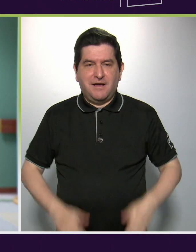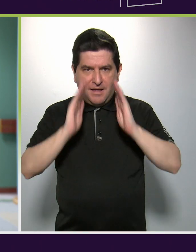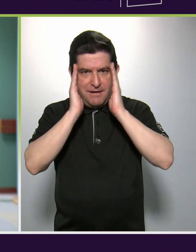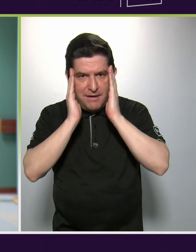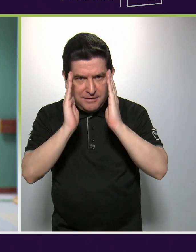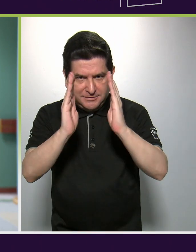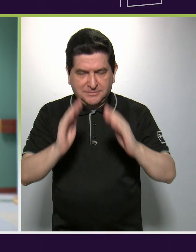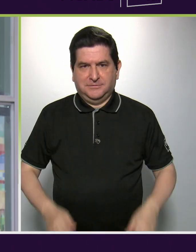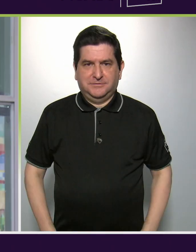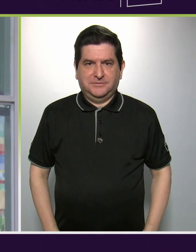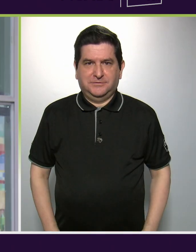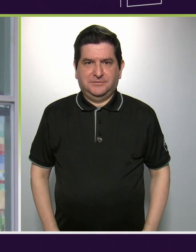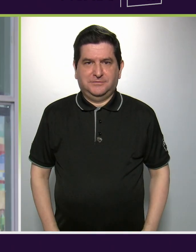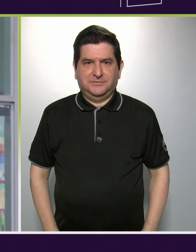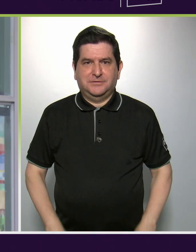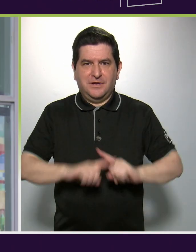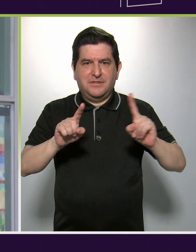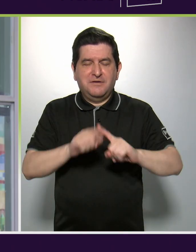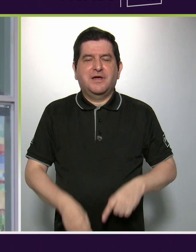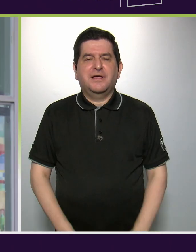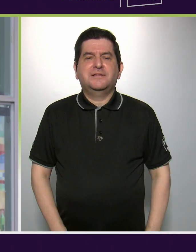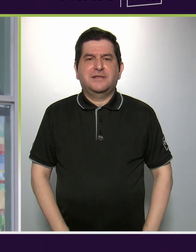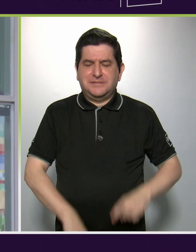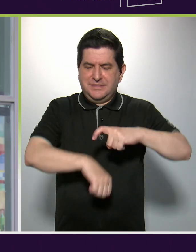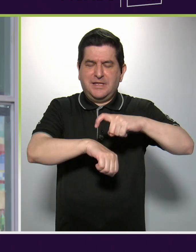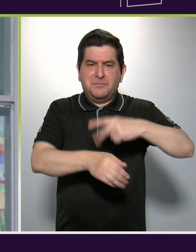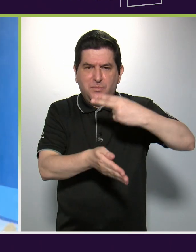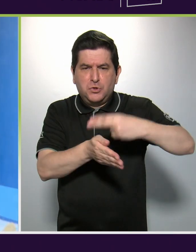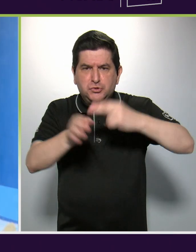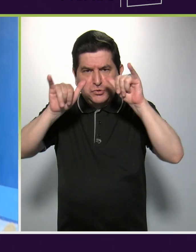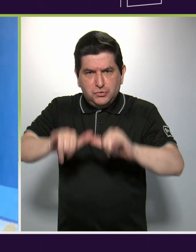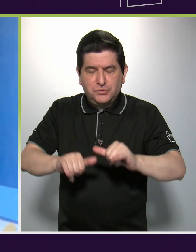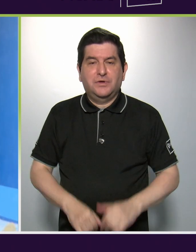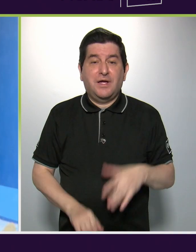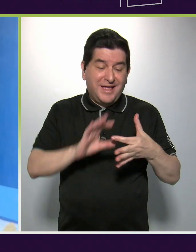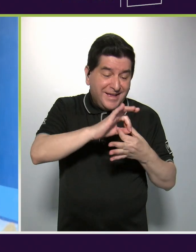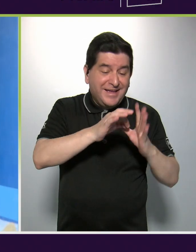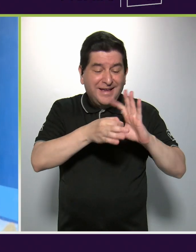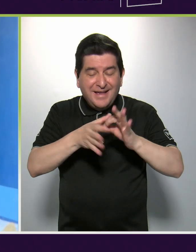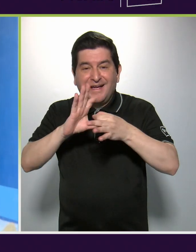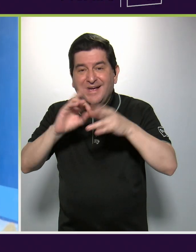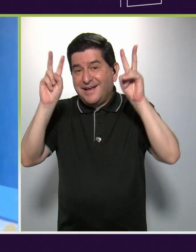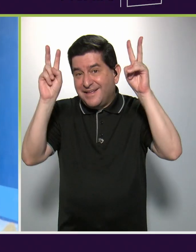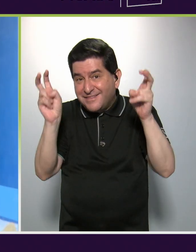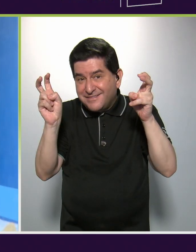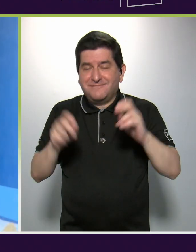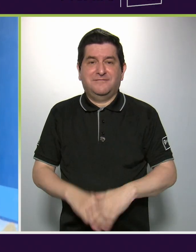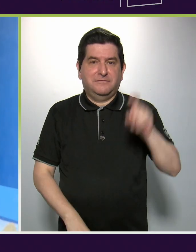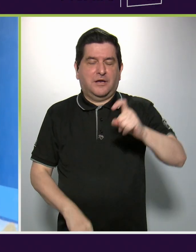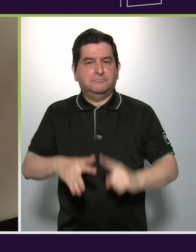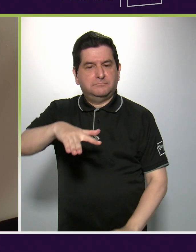servicios de atención, los internamientos. Todo esto es una cadena que tiene que